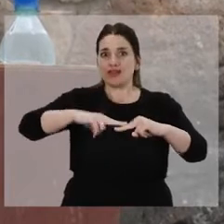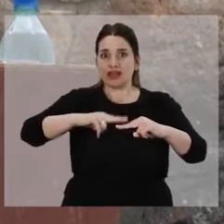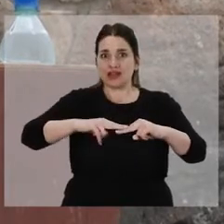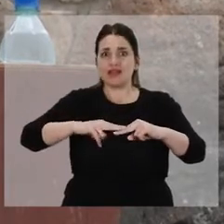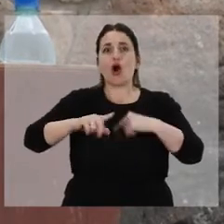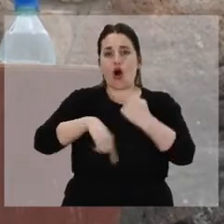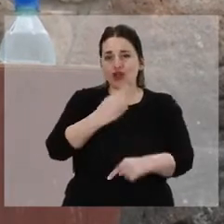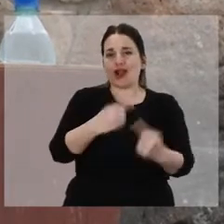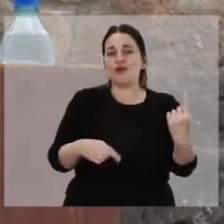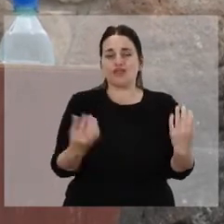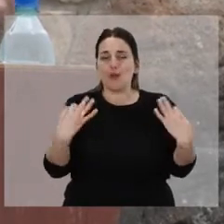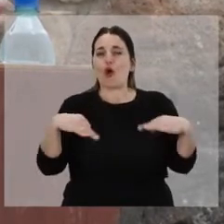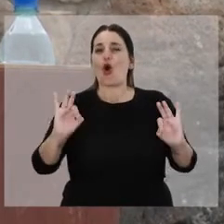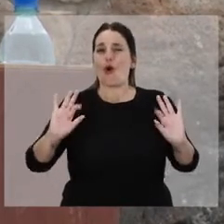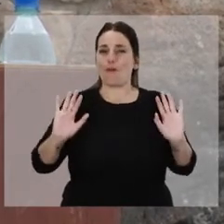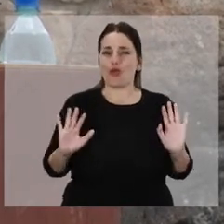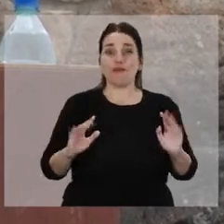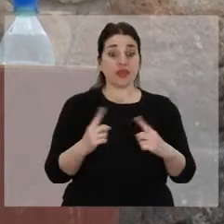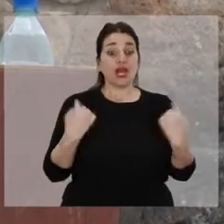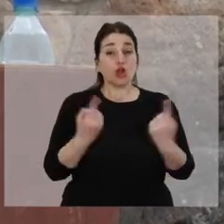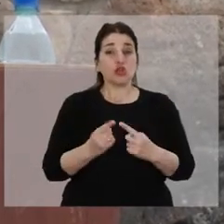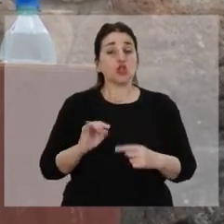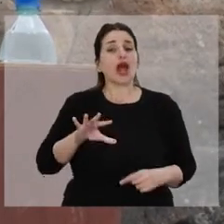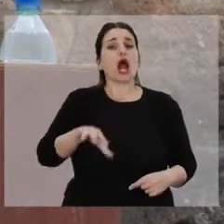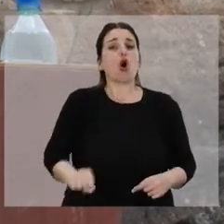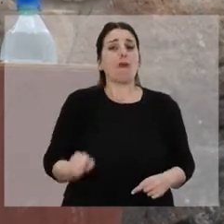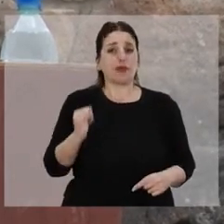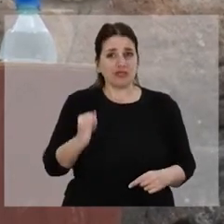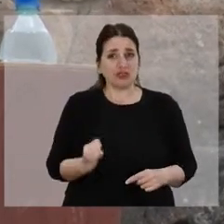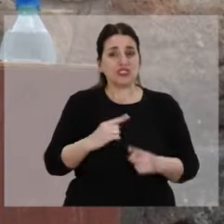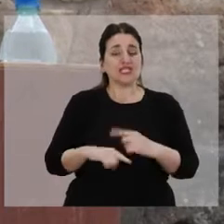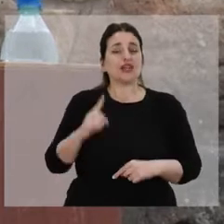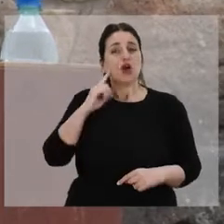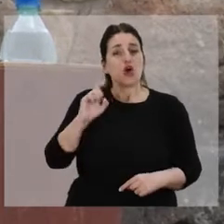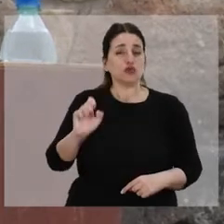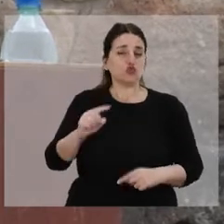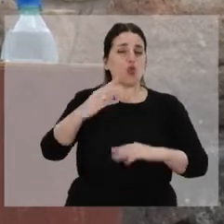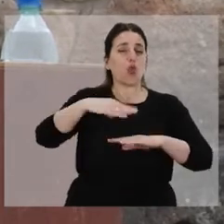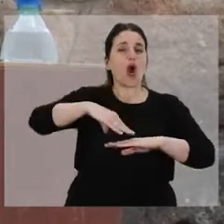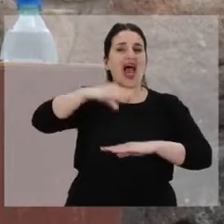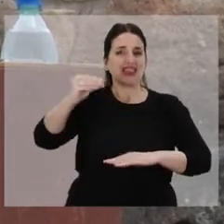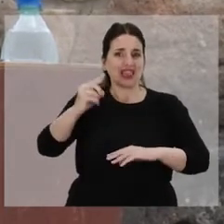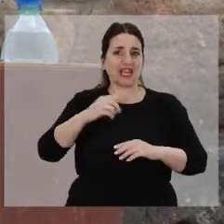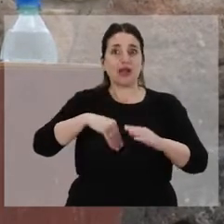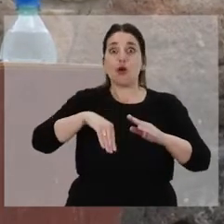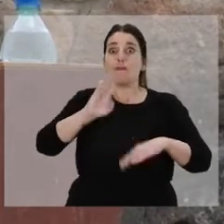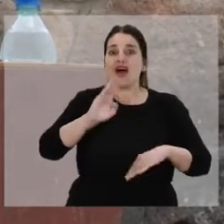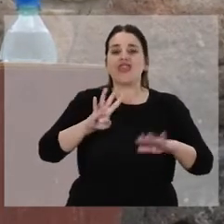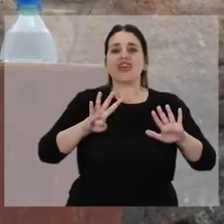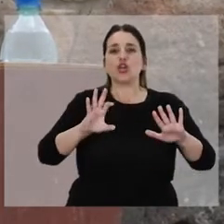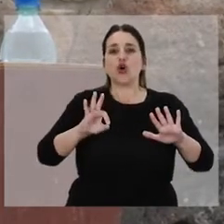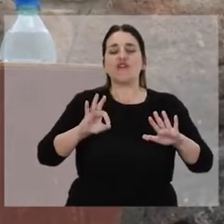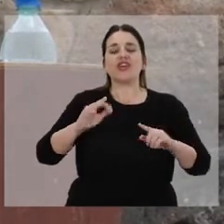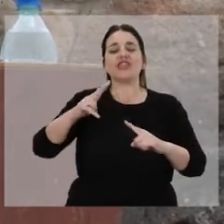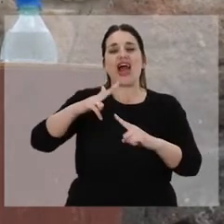Y después viene el resto de las comodidades. Y nosotros tenemos un compromiso con la empresa estatal Antel, poner